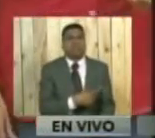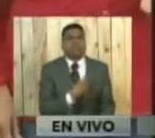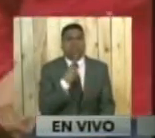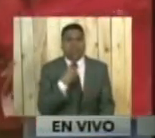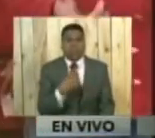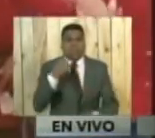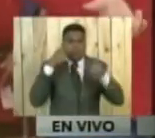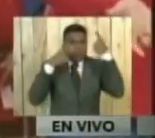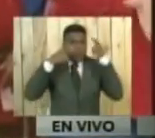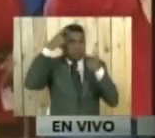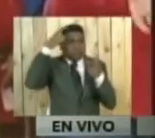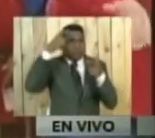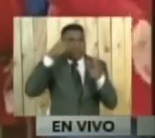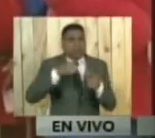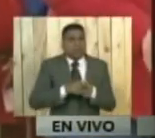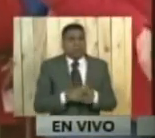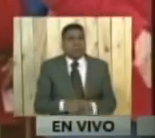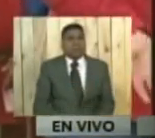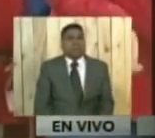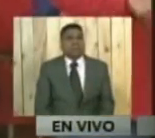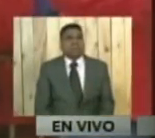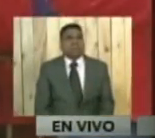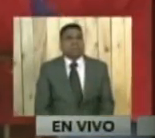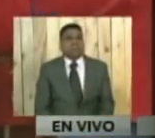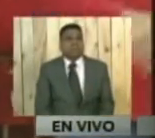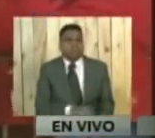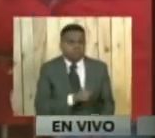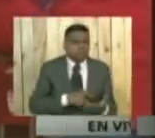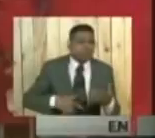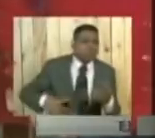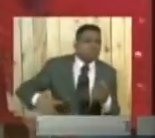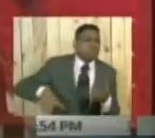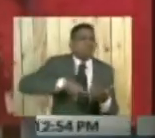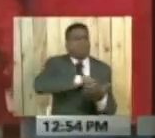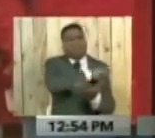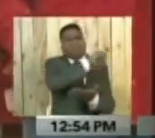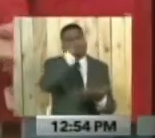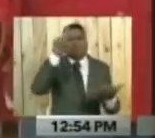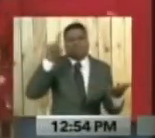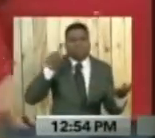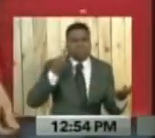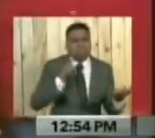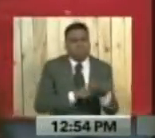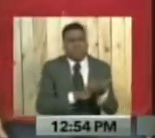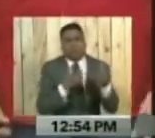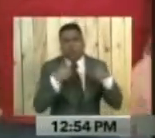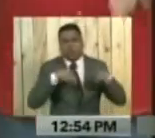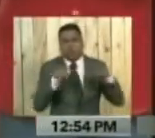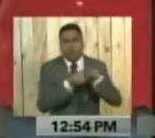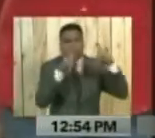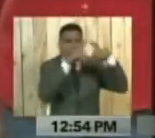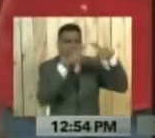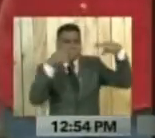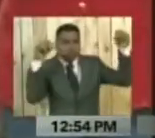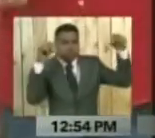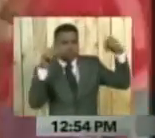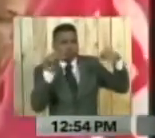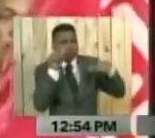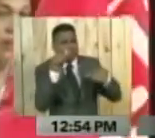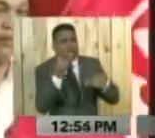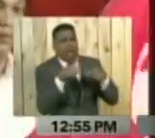Chávez, pleno como la luna llena desde su corazón, a Nicolás Maduro